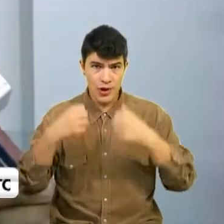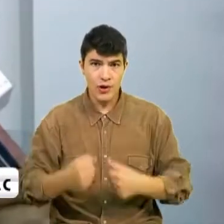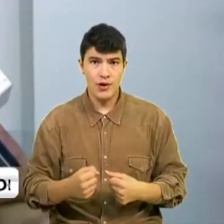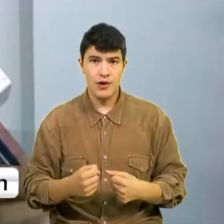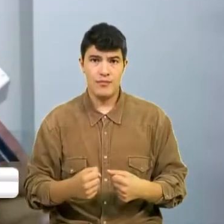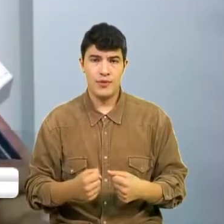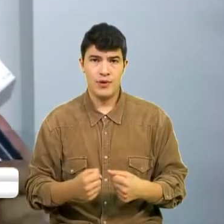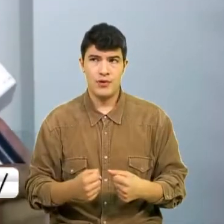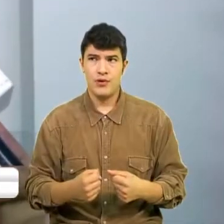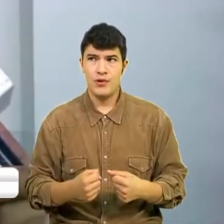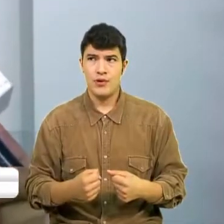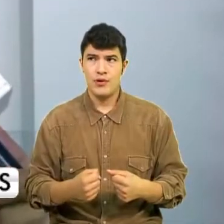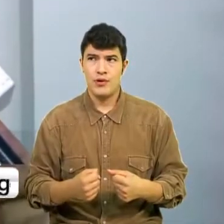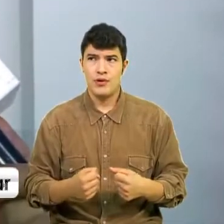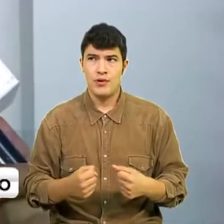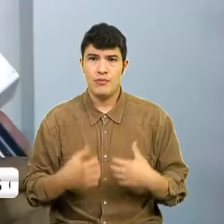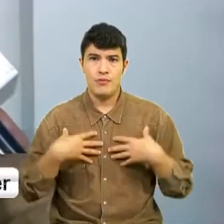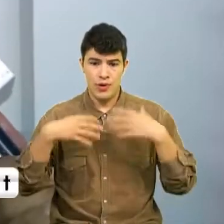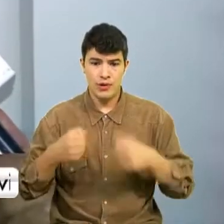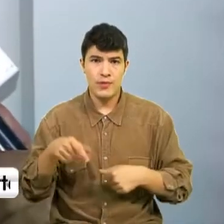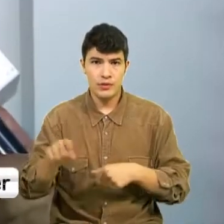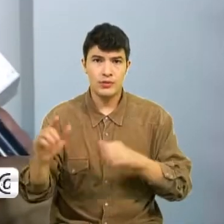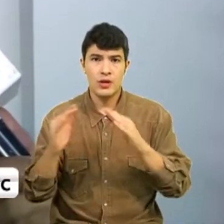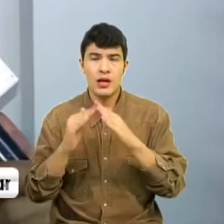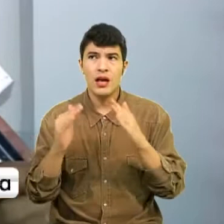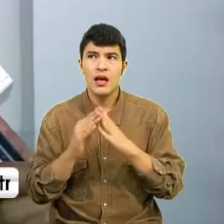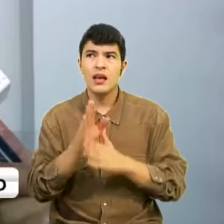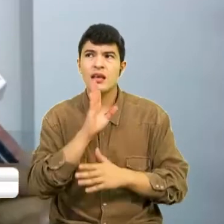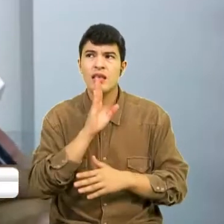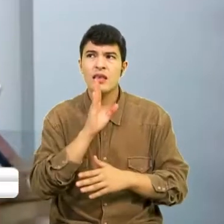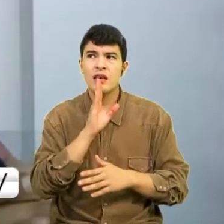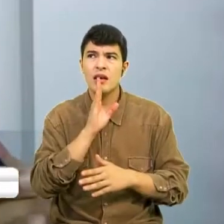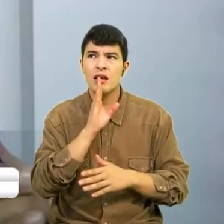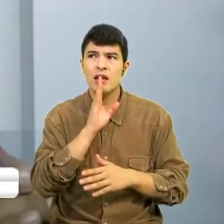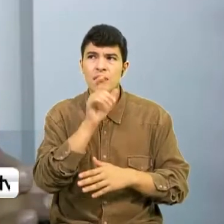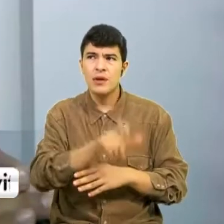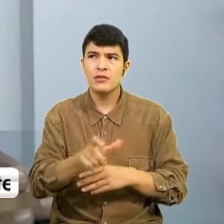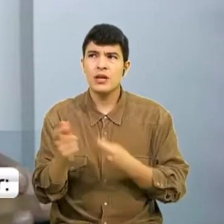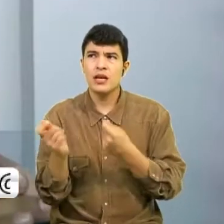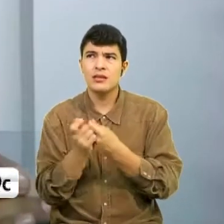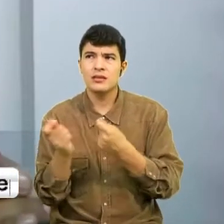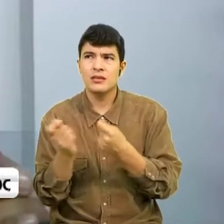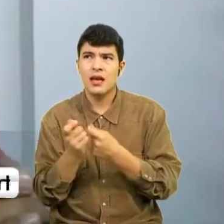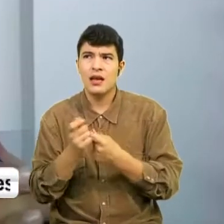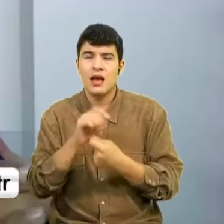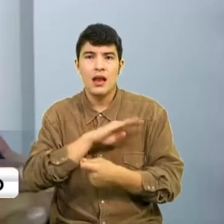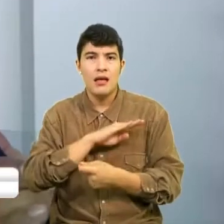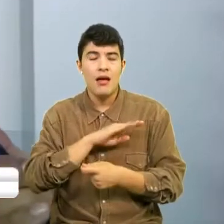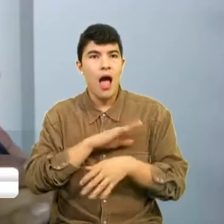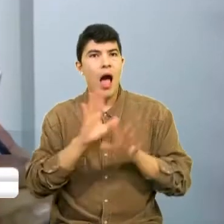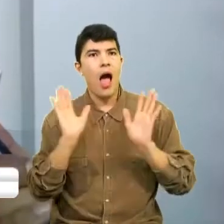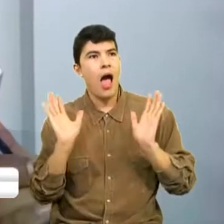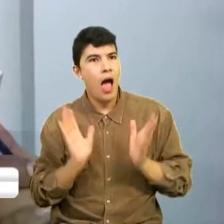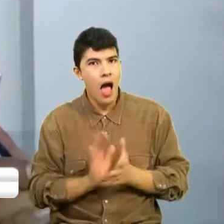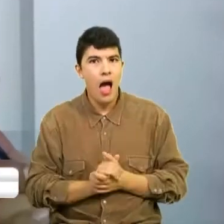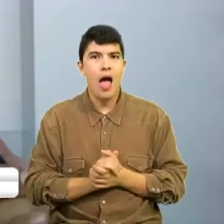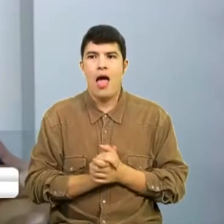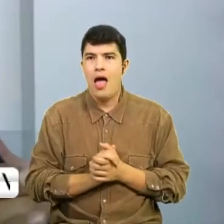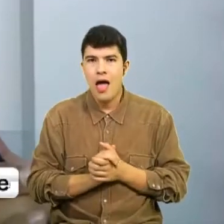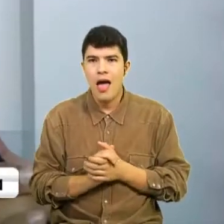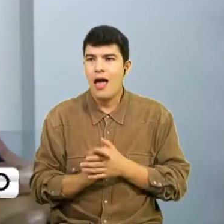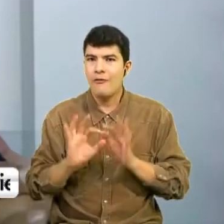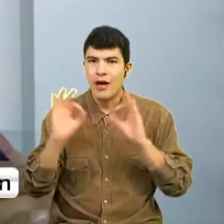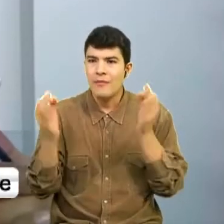de estas casas son de gente muy cercana al alcalde que coincidencialmente se